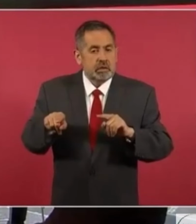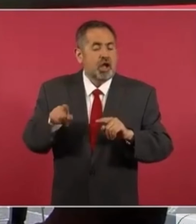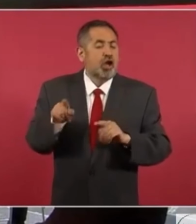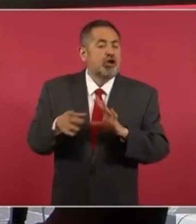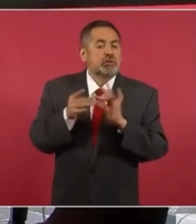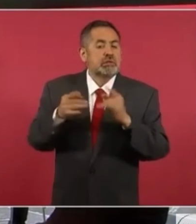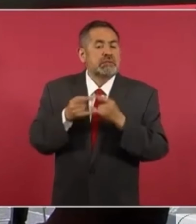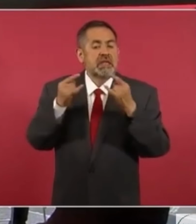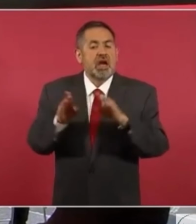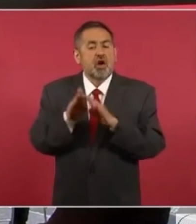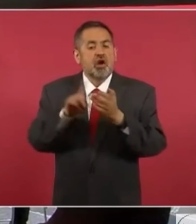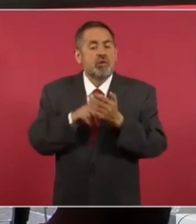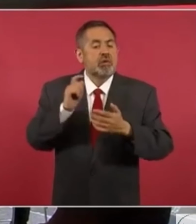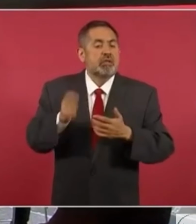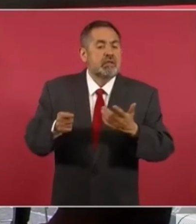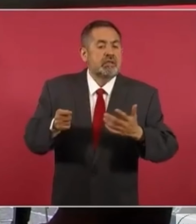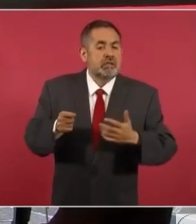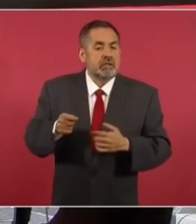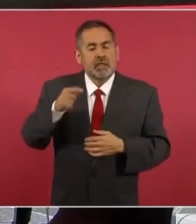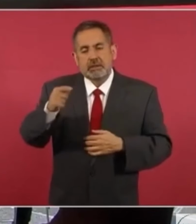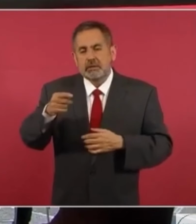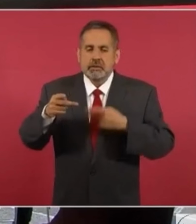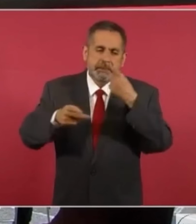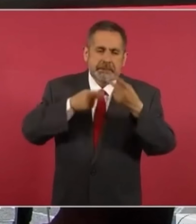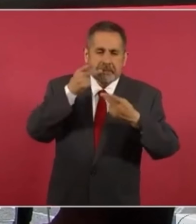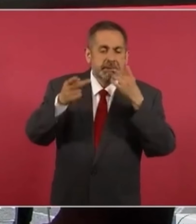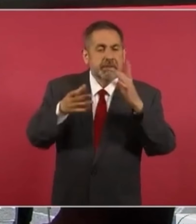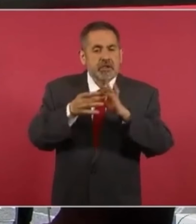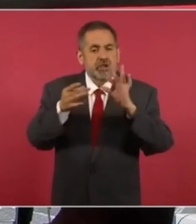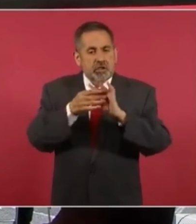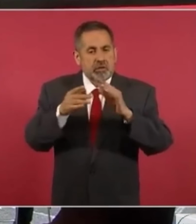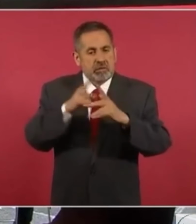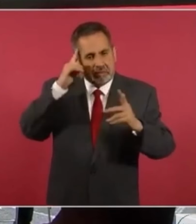cuenta cómo en sus memorias, ya de grande,